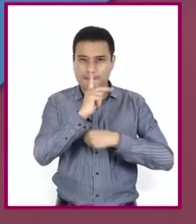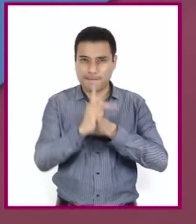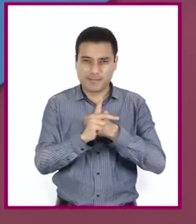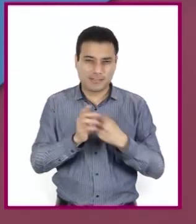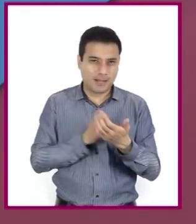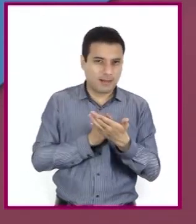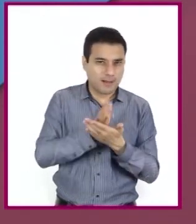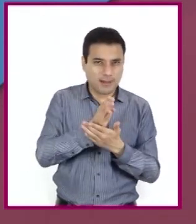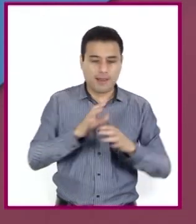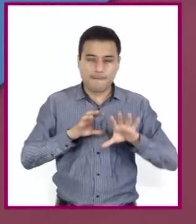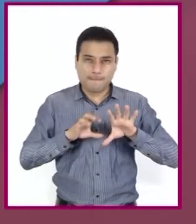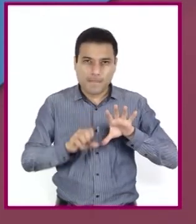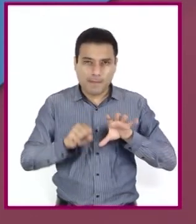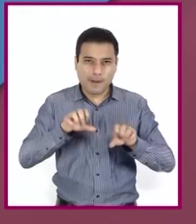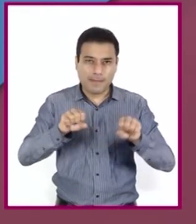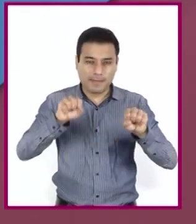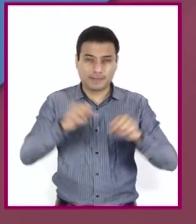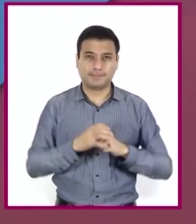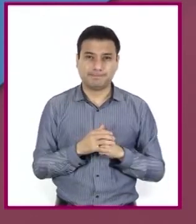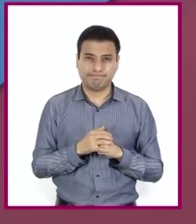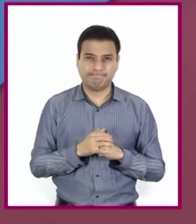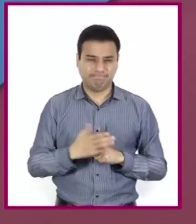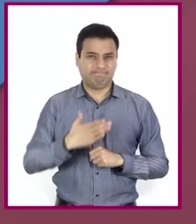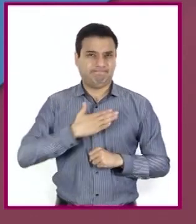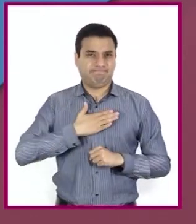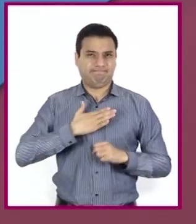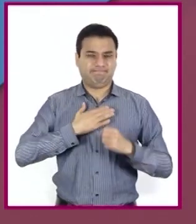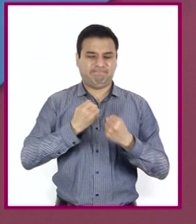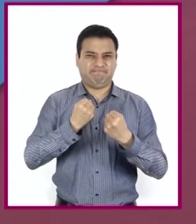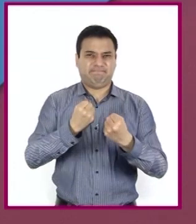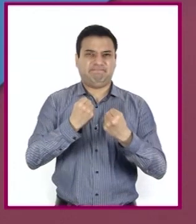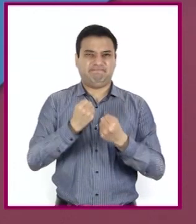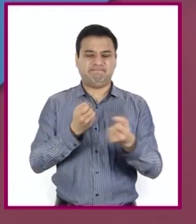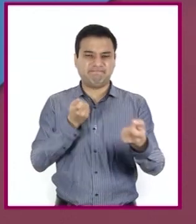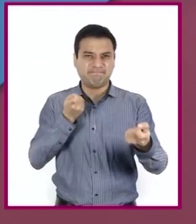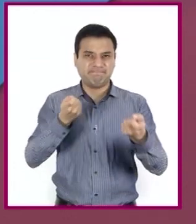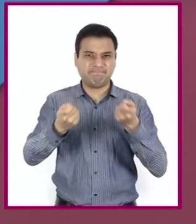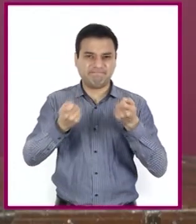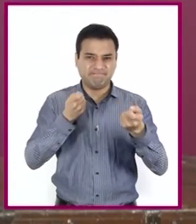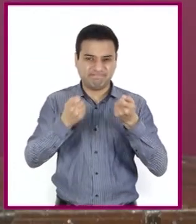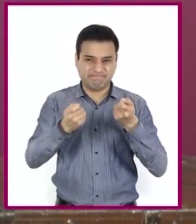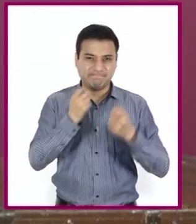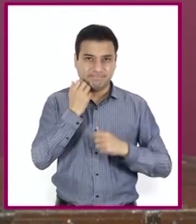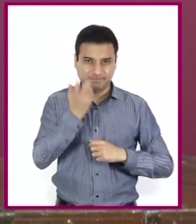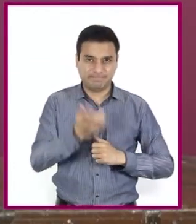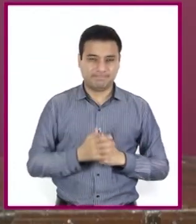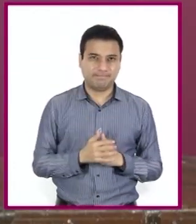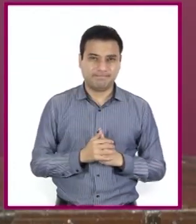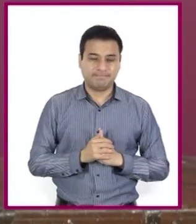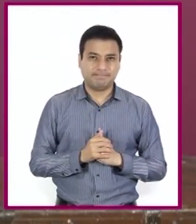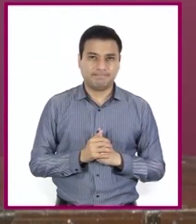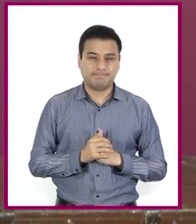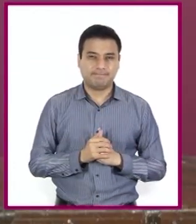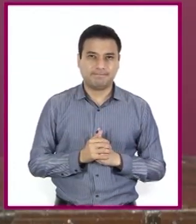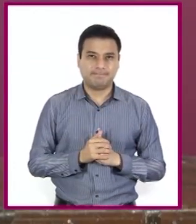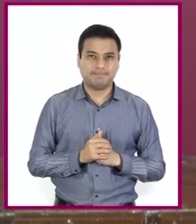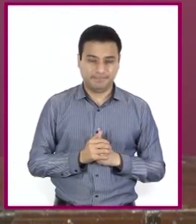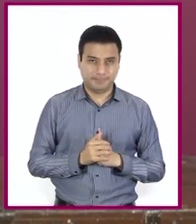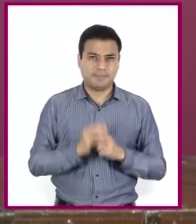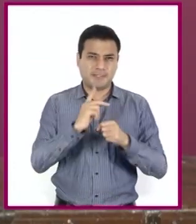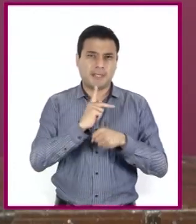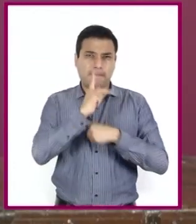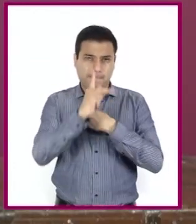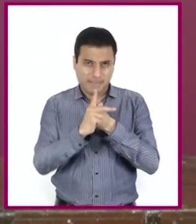territorios y así justificar su poder de dominación sobre los otros. El avance del